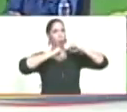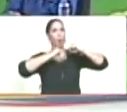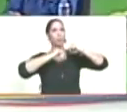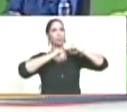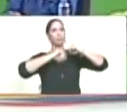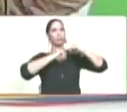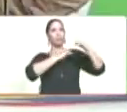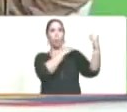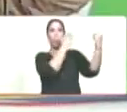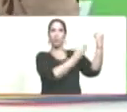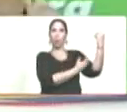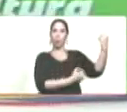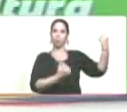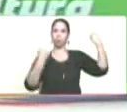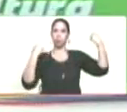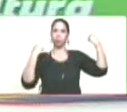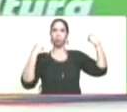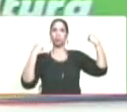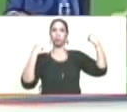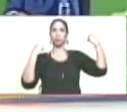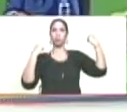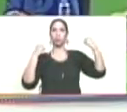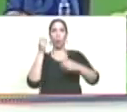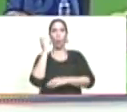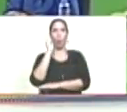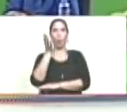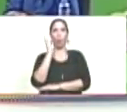siento fuerte con el Congreso del PSUV.